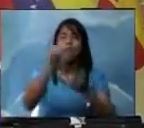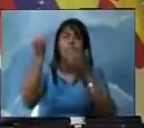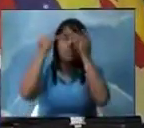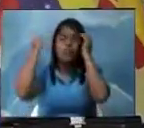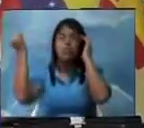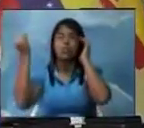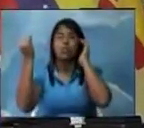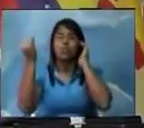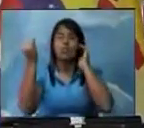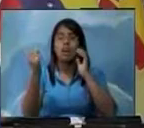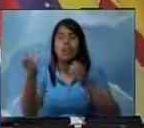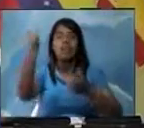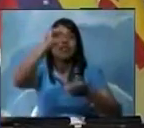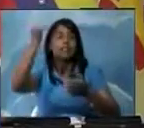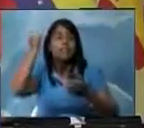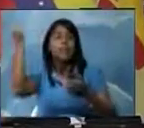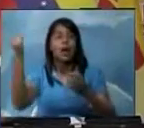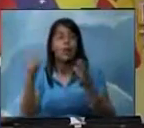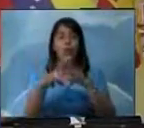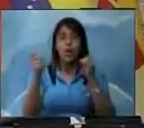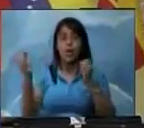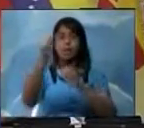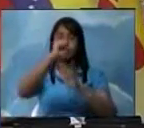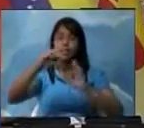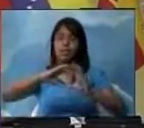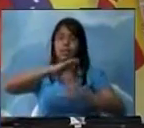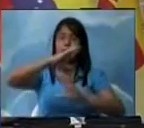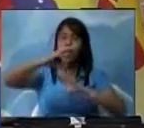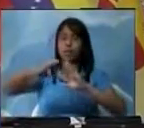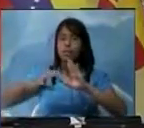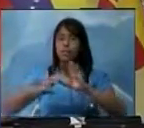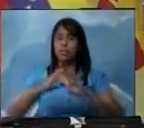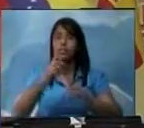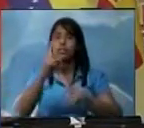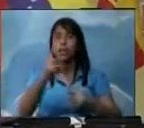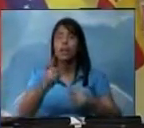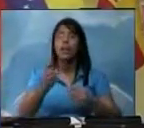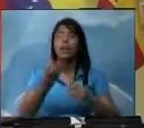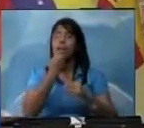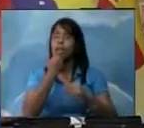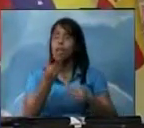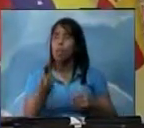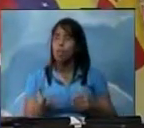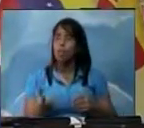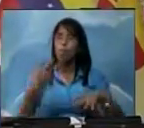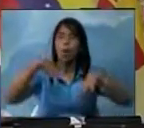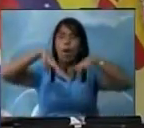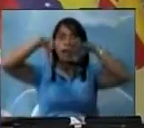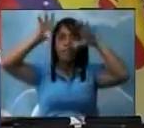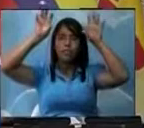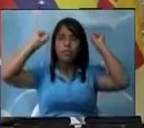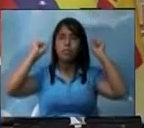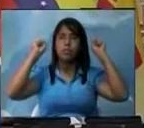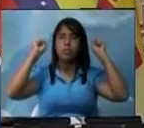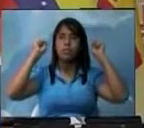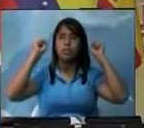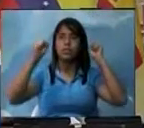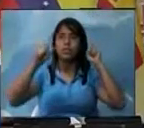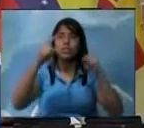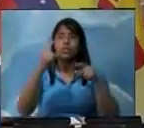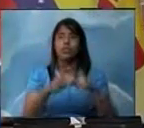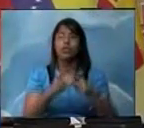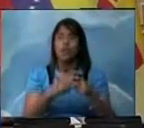sabiduría, sabios en ciencia y de buen entendimiento,